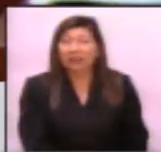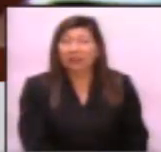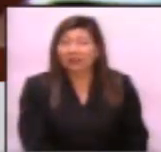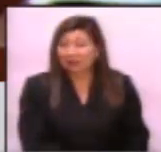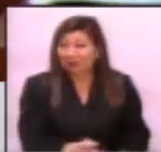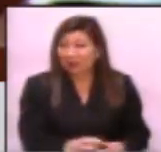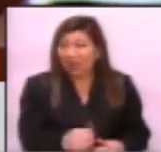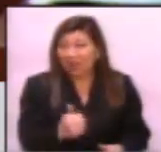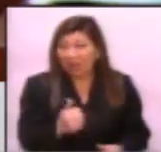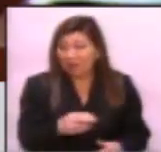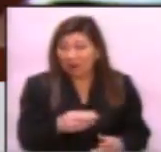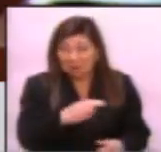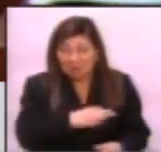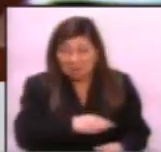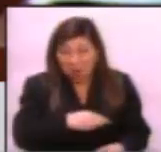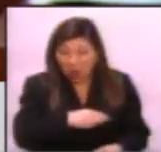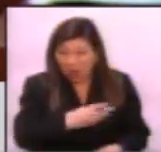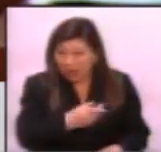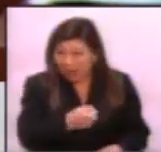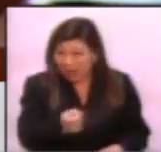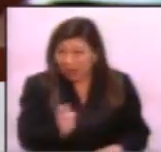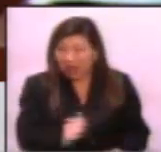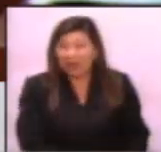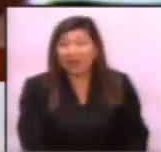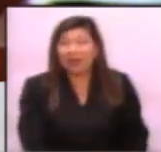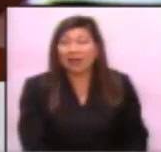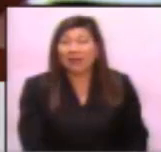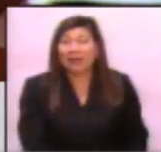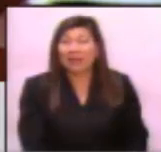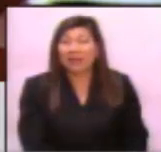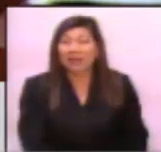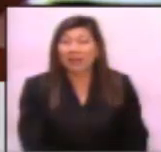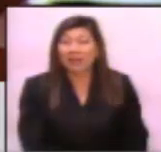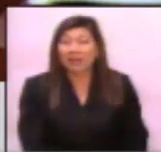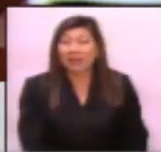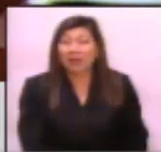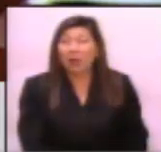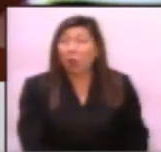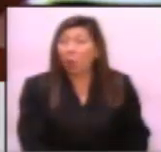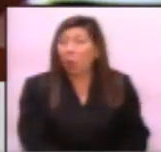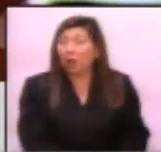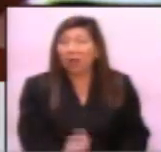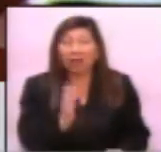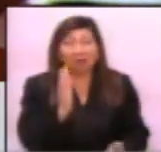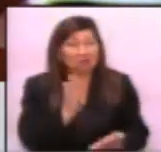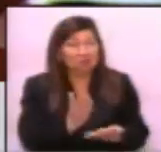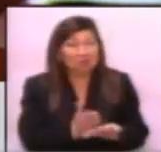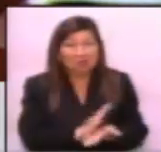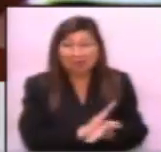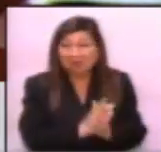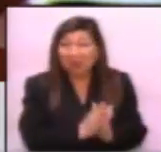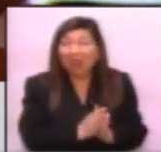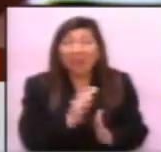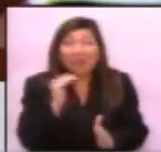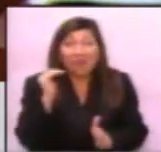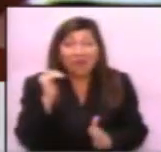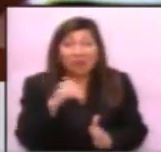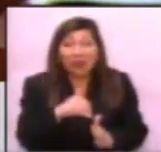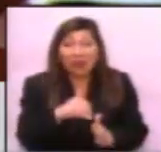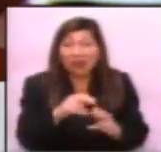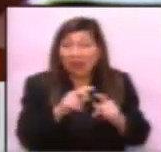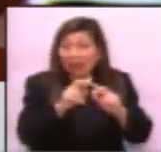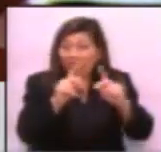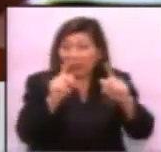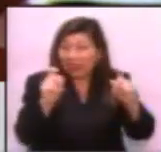¿Les interesa la moralidad, señores parlamentarios, cuando no sancionan la falsificación de